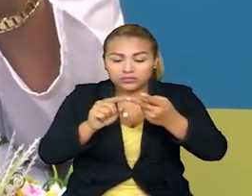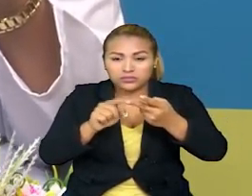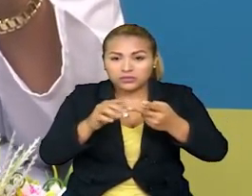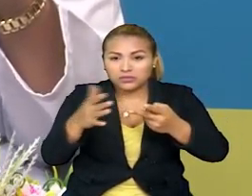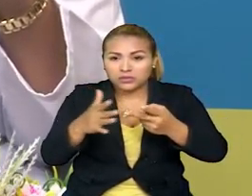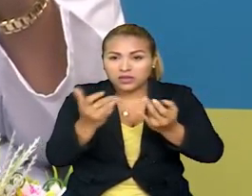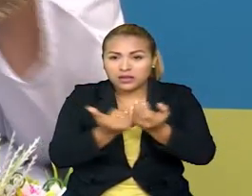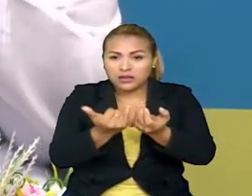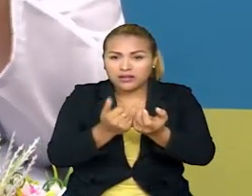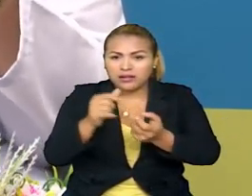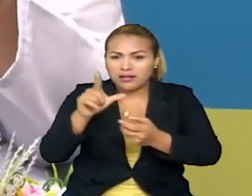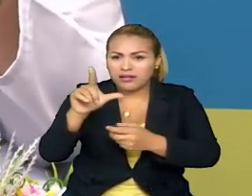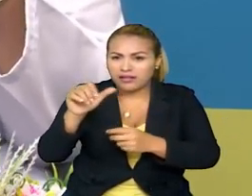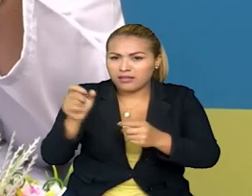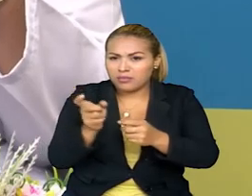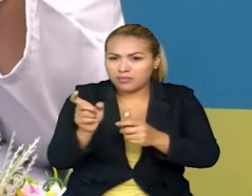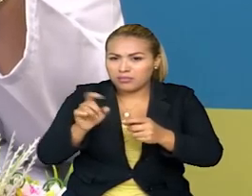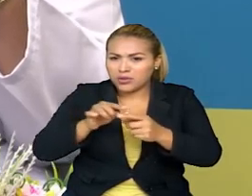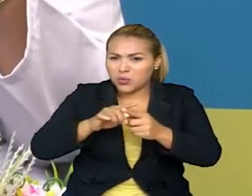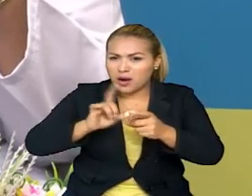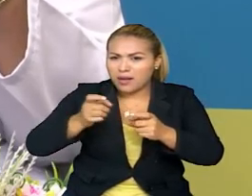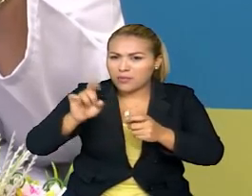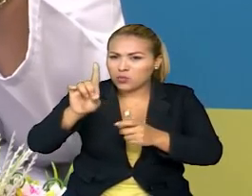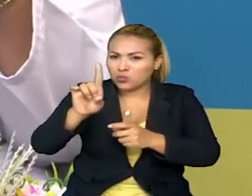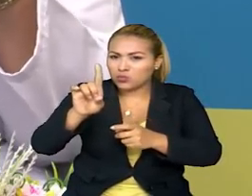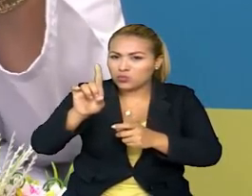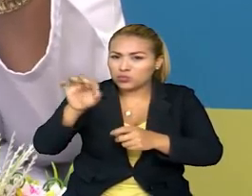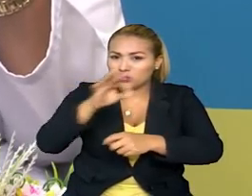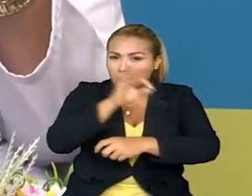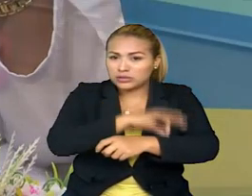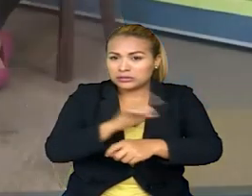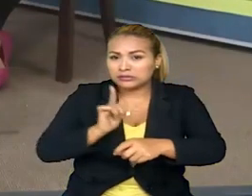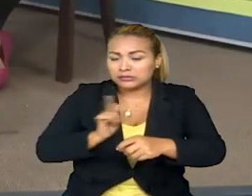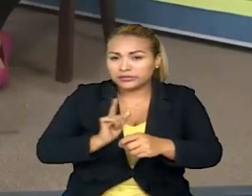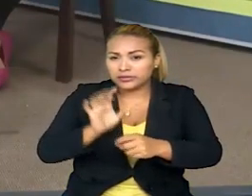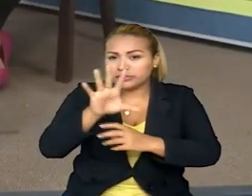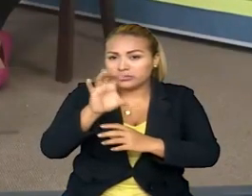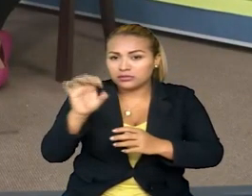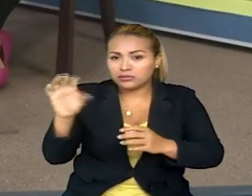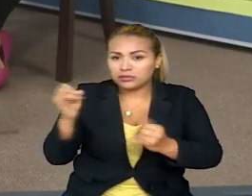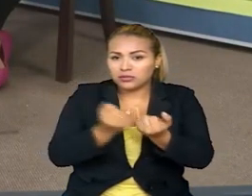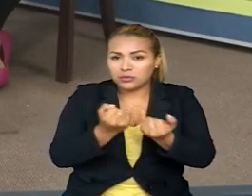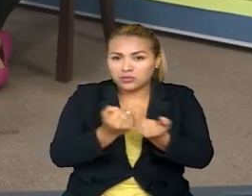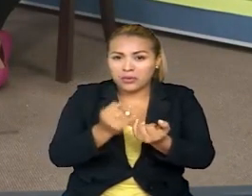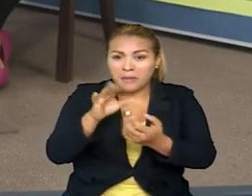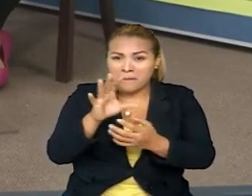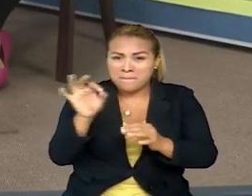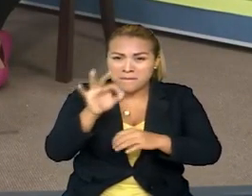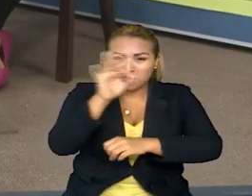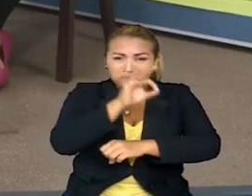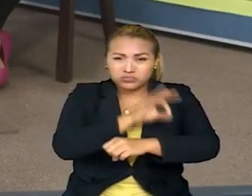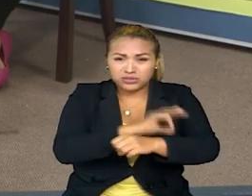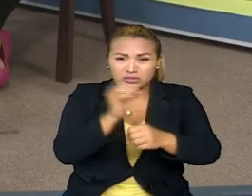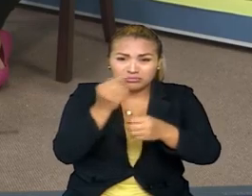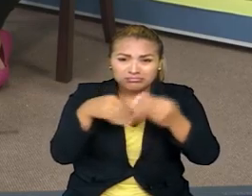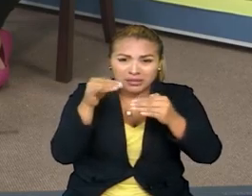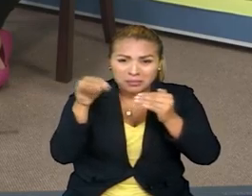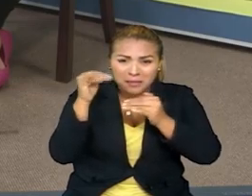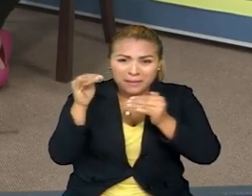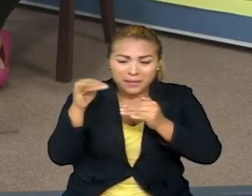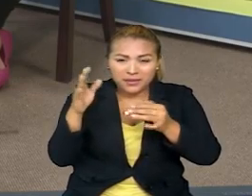zancudo que un zancudo pone 500 huevos y que esos 500 huevos en siete días son 500 zancudos más y